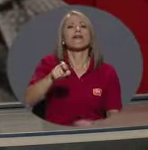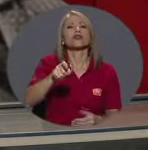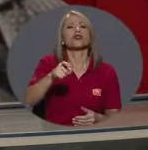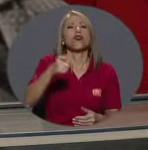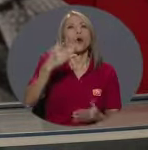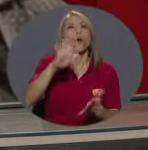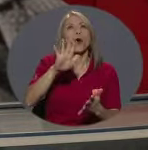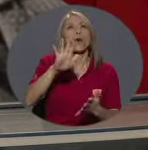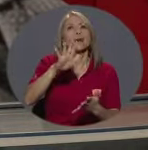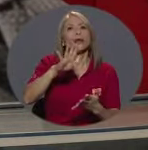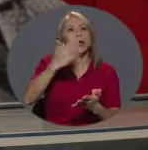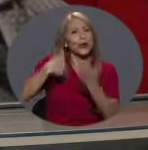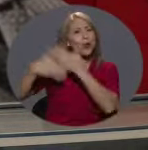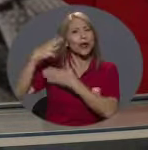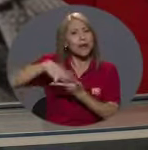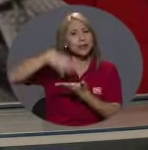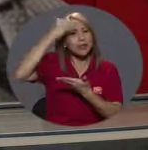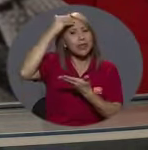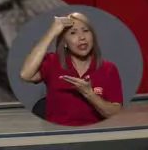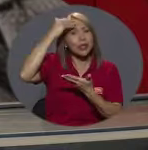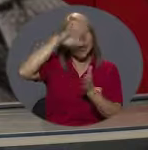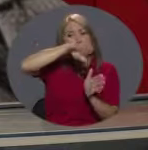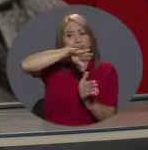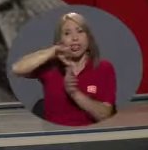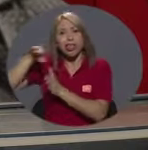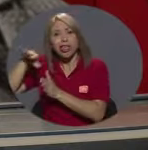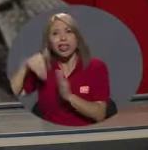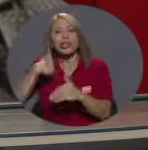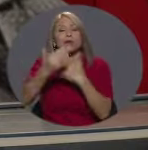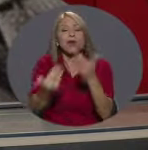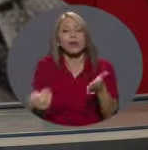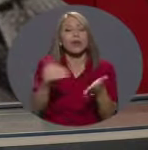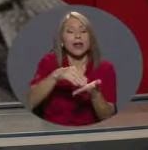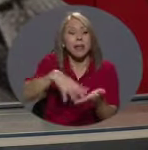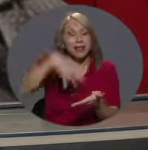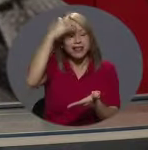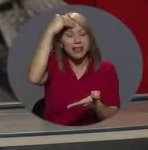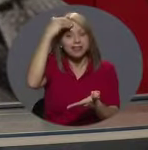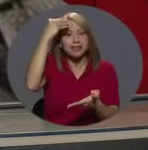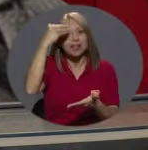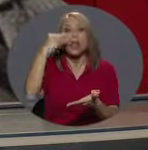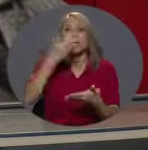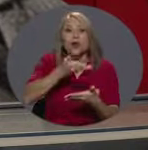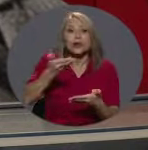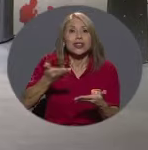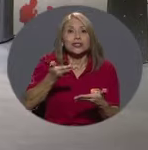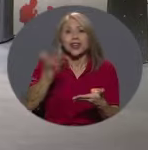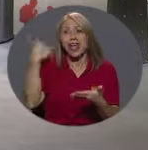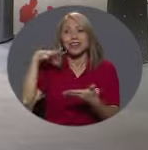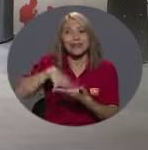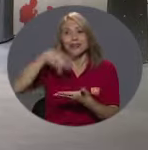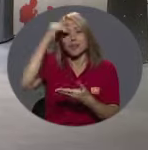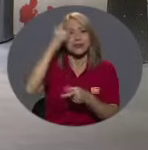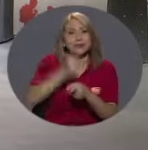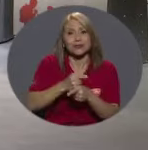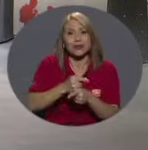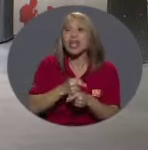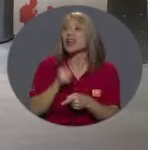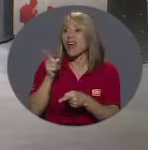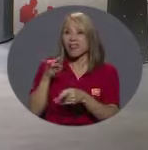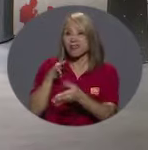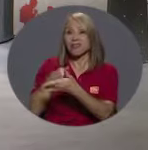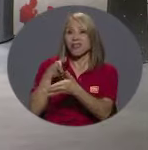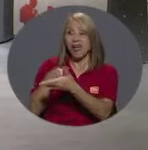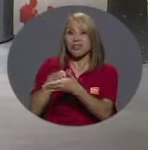desaprender tantas cosas, ¿verdad? Que no habíamos aprendido correctamente. Y que hacen daño. Que hacen daño y que al final lo que